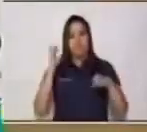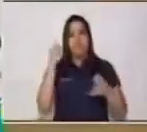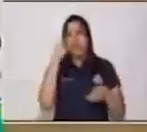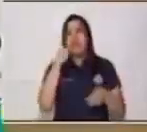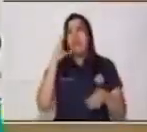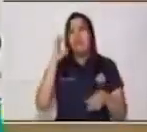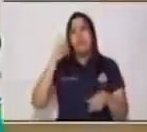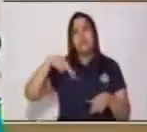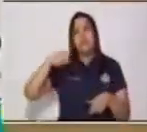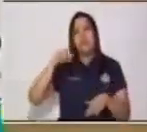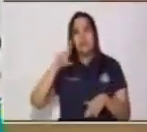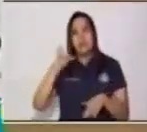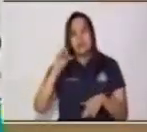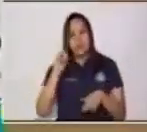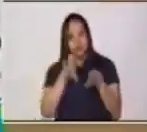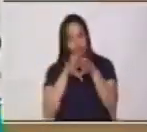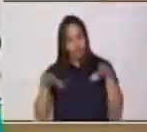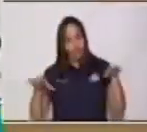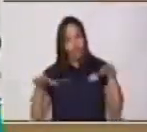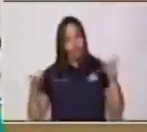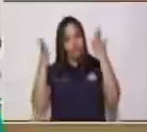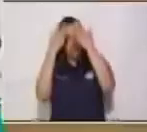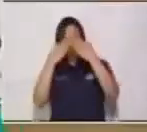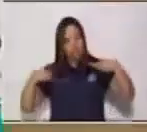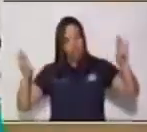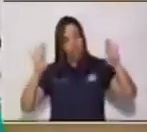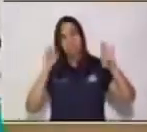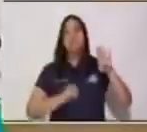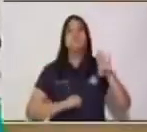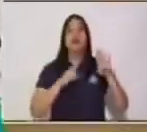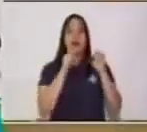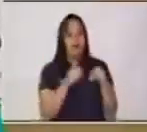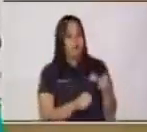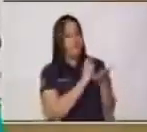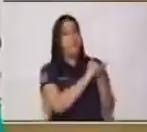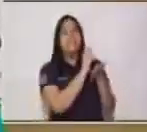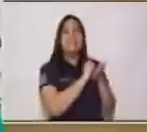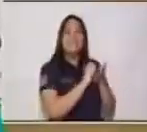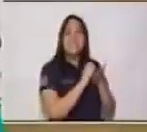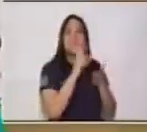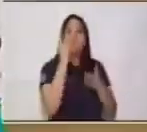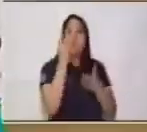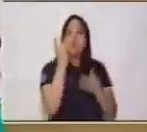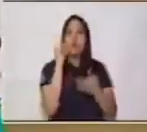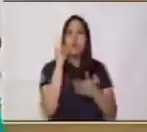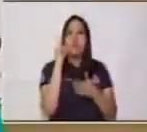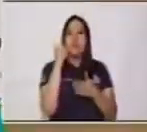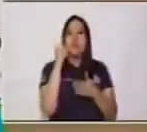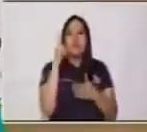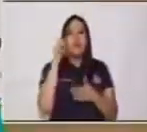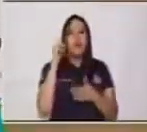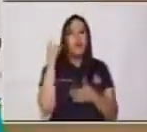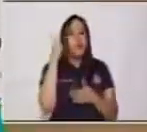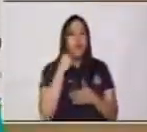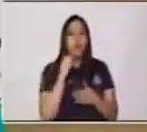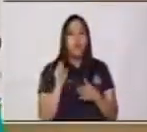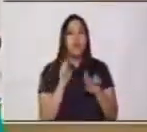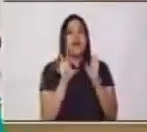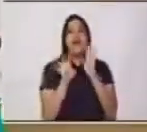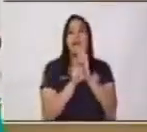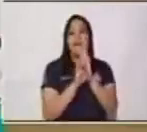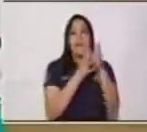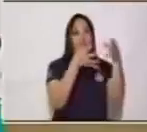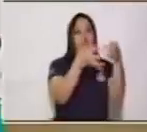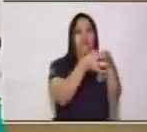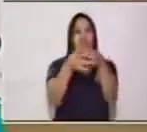característica también principal del género dramático. Está escrito por medio de diálogos que forman escenas. Estas escenas